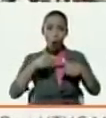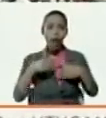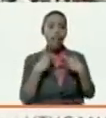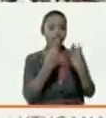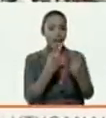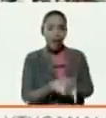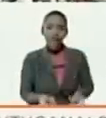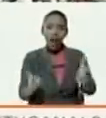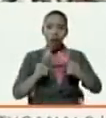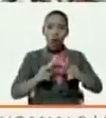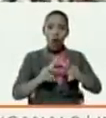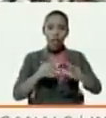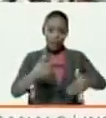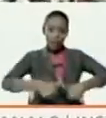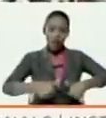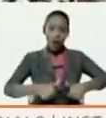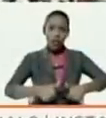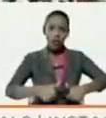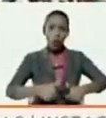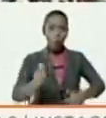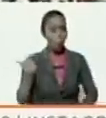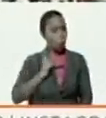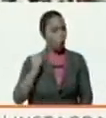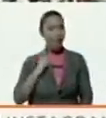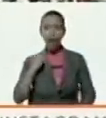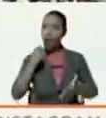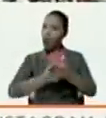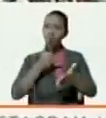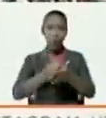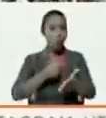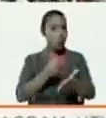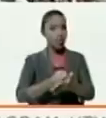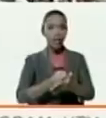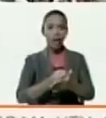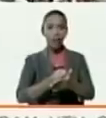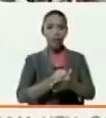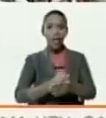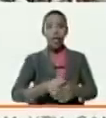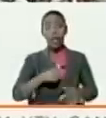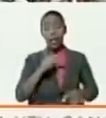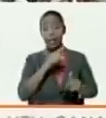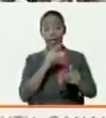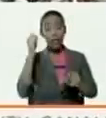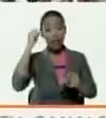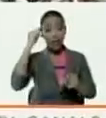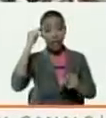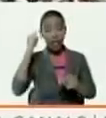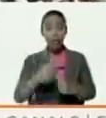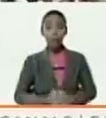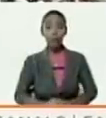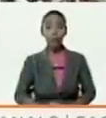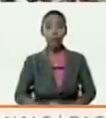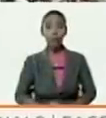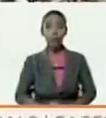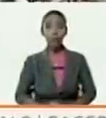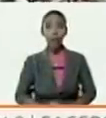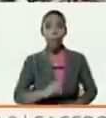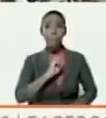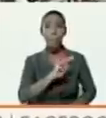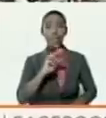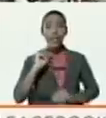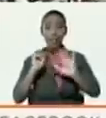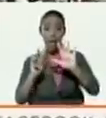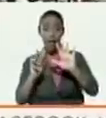gran esfuerzo. Cualquier lucha que aquí ha habido después de esa fecha está unida al 27 y 28 de